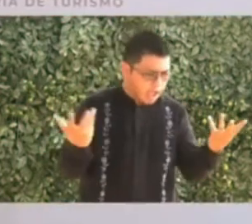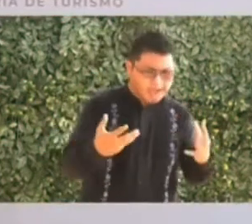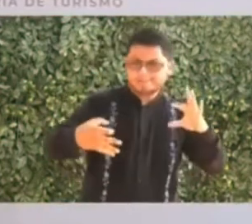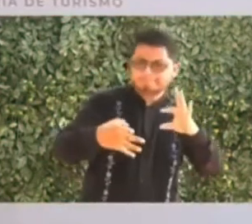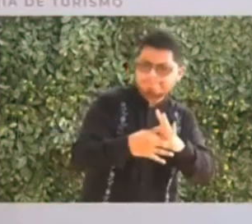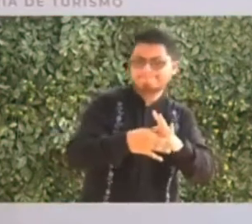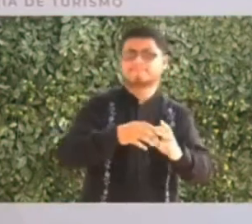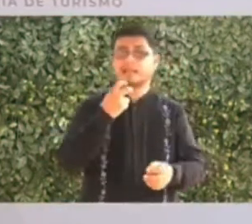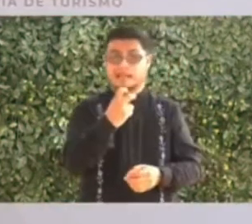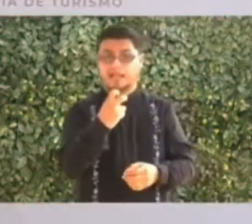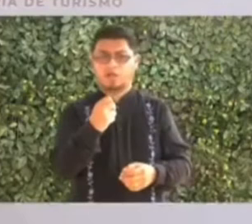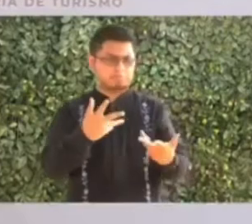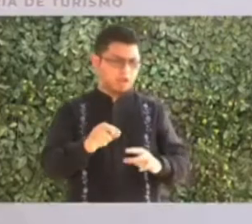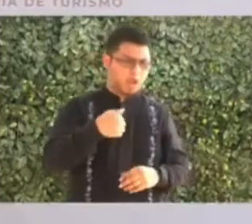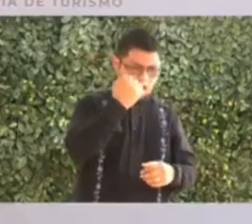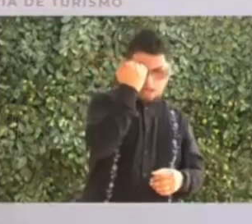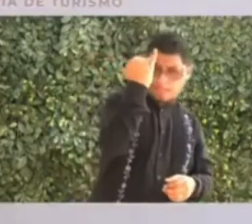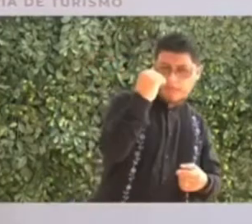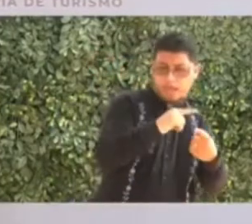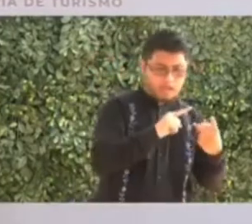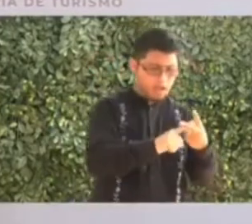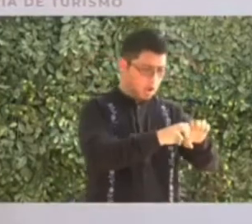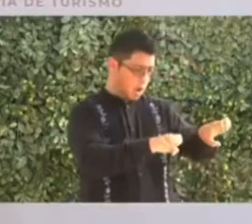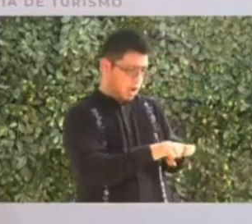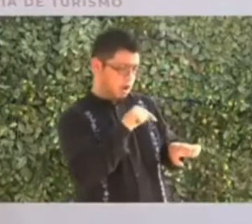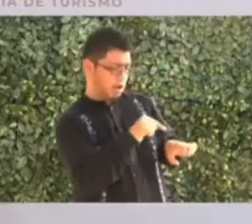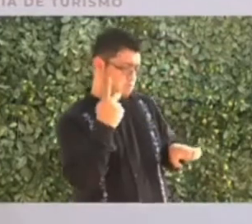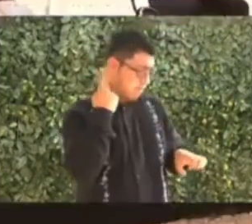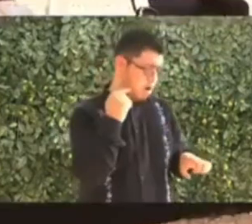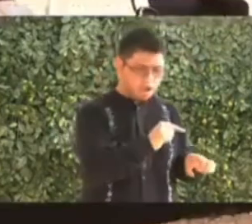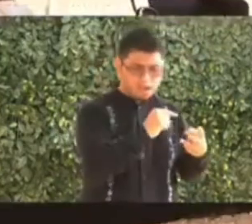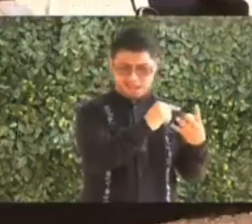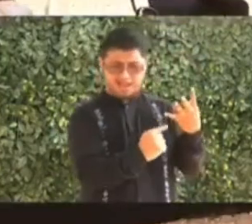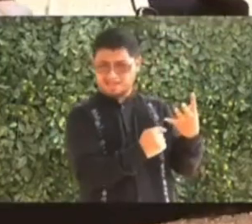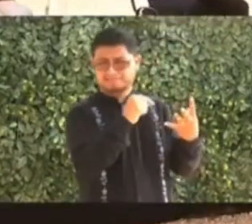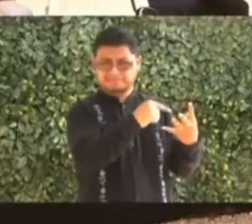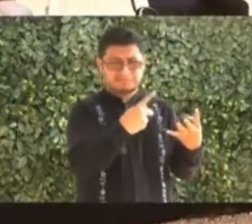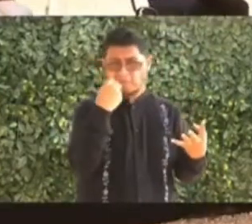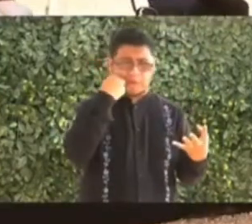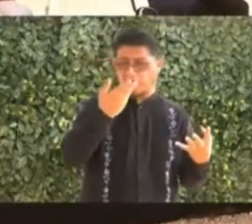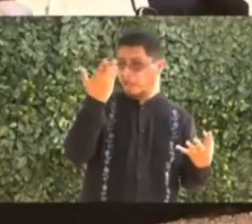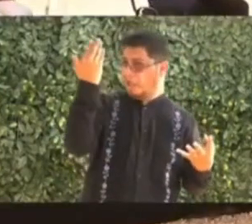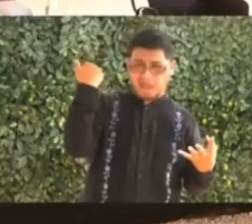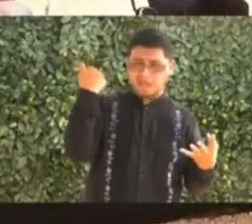porque los intereses personales o de grupos o partidistas, por legítimos que sean,